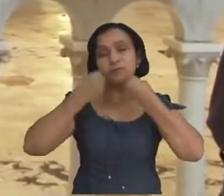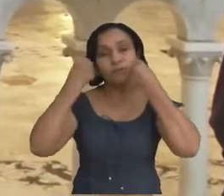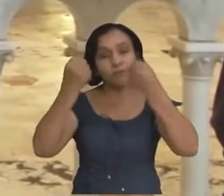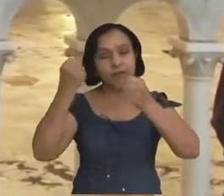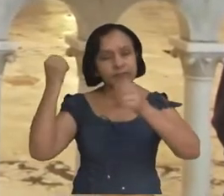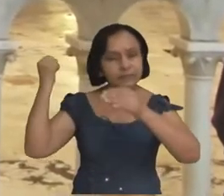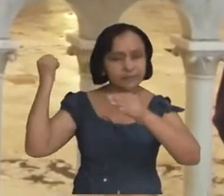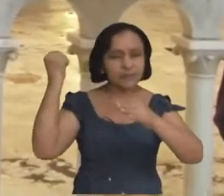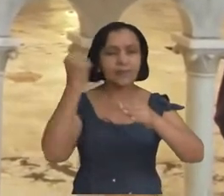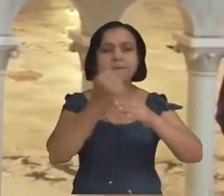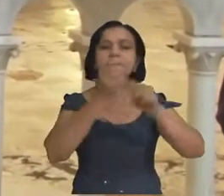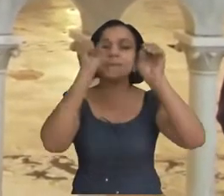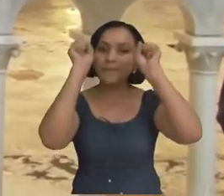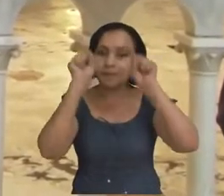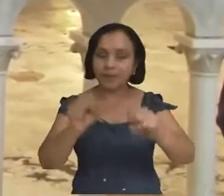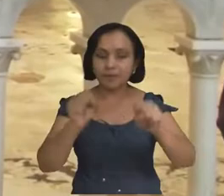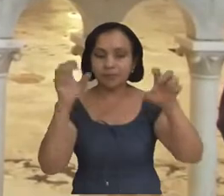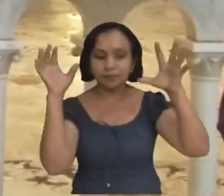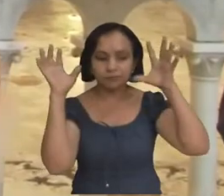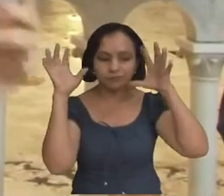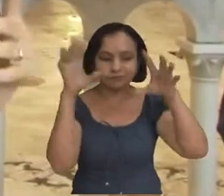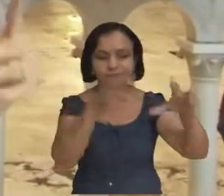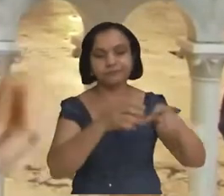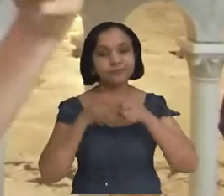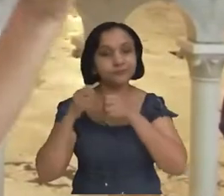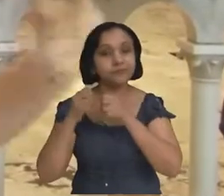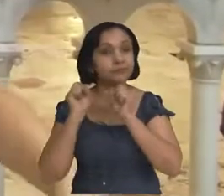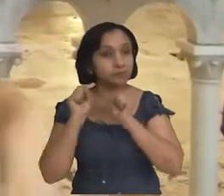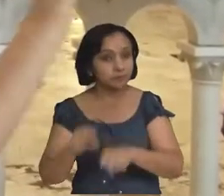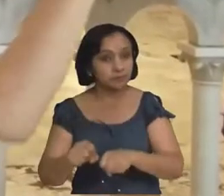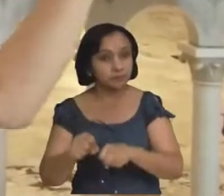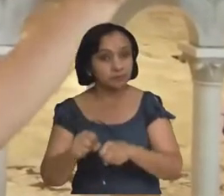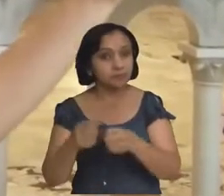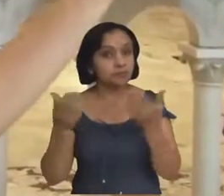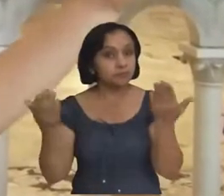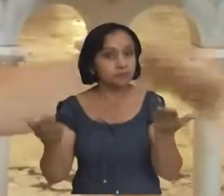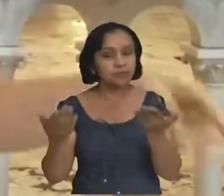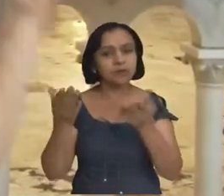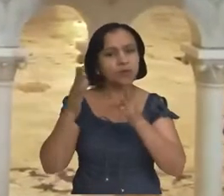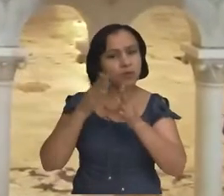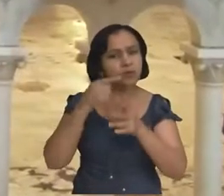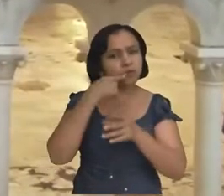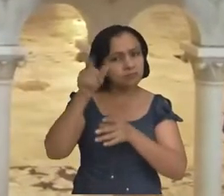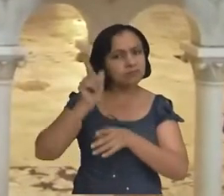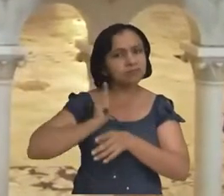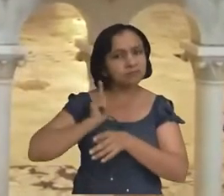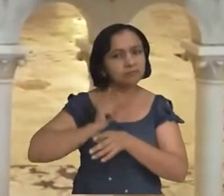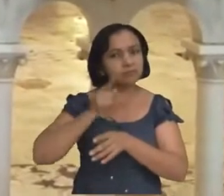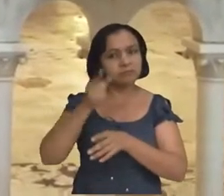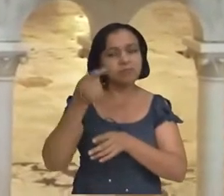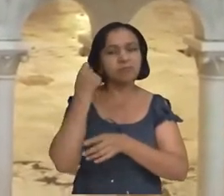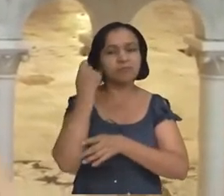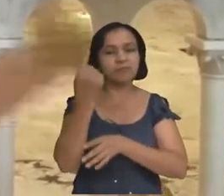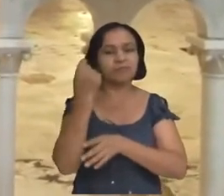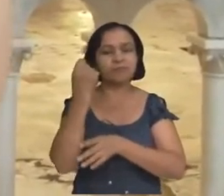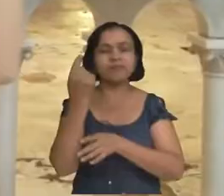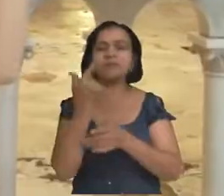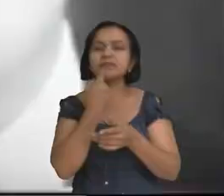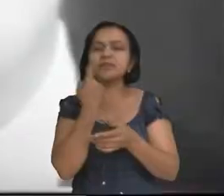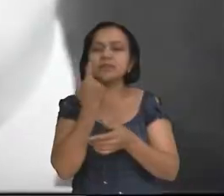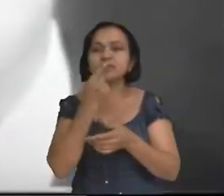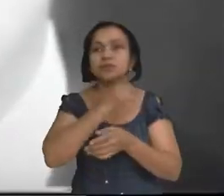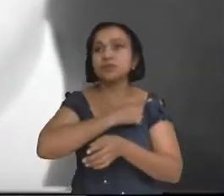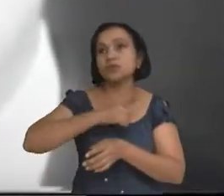para poder tenernos en vuestras férreas garras. Y pues cuentan con todos, pero le hace falta una cosa: